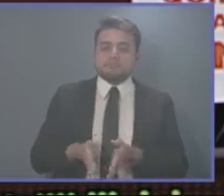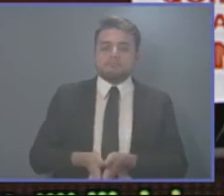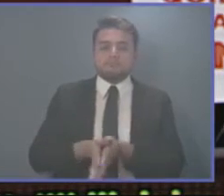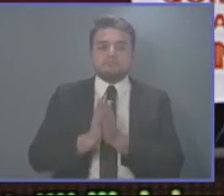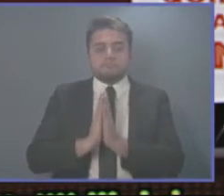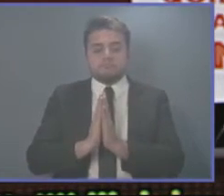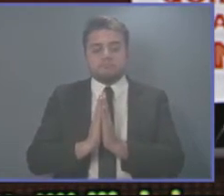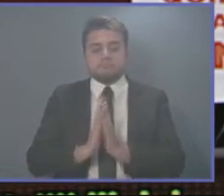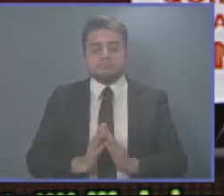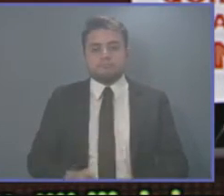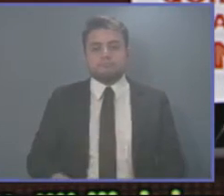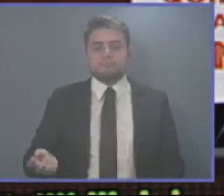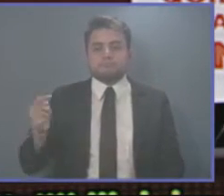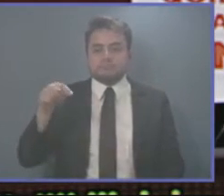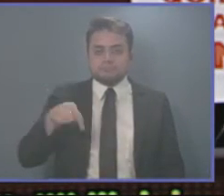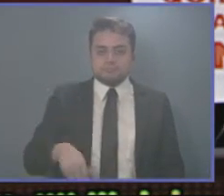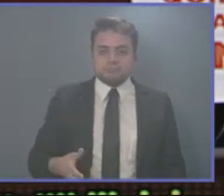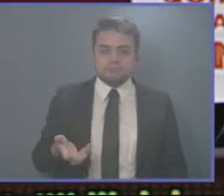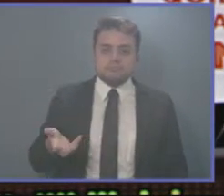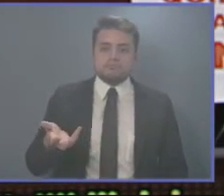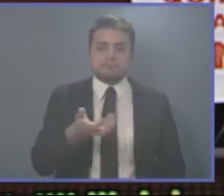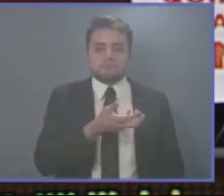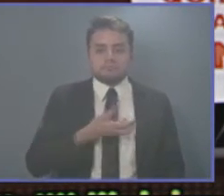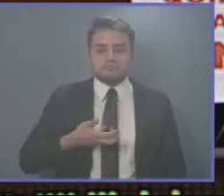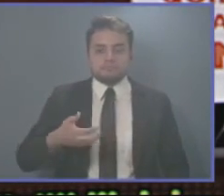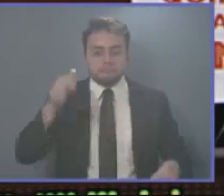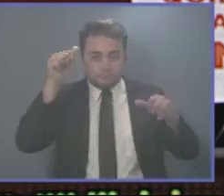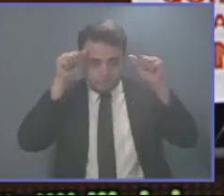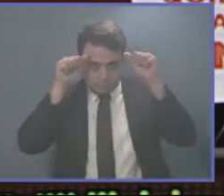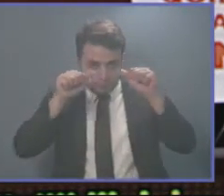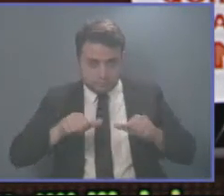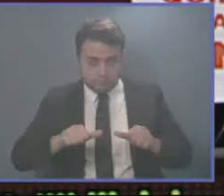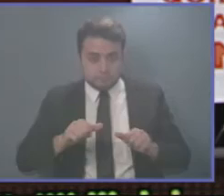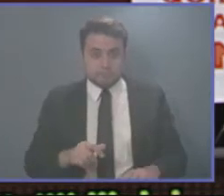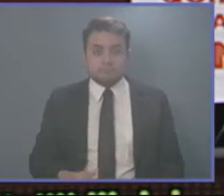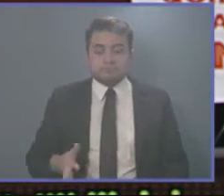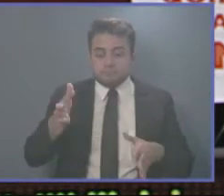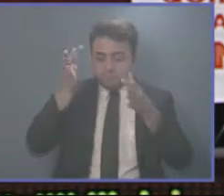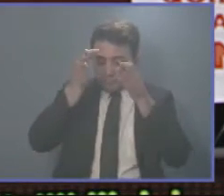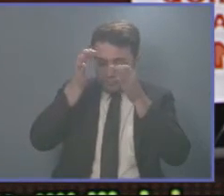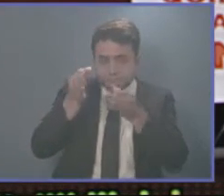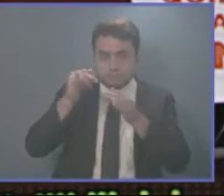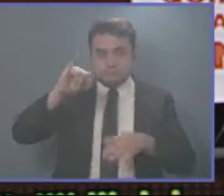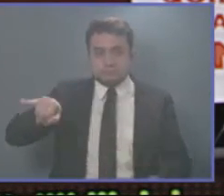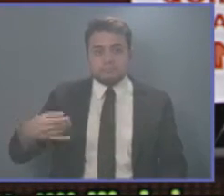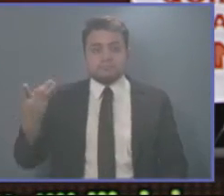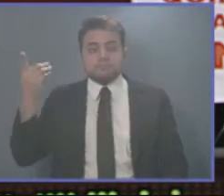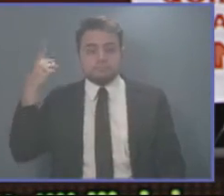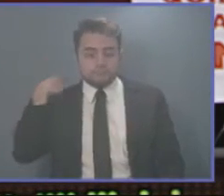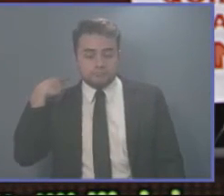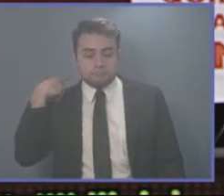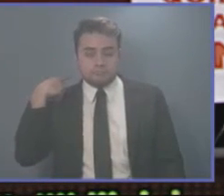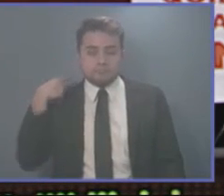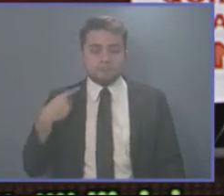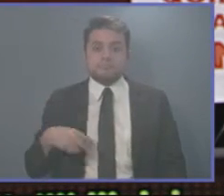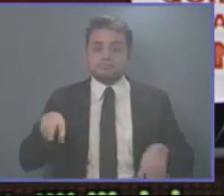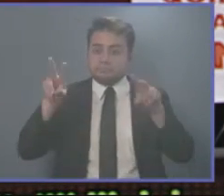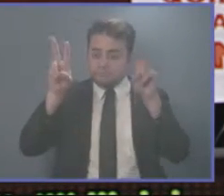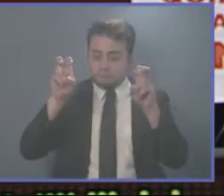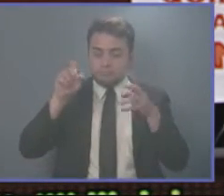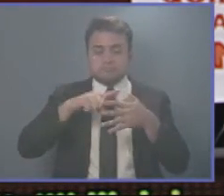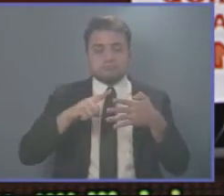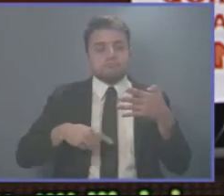como tenemos ahora por aprobar y según la decisión de la Junta Directiva, el tema de la ley